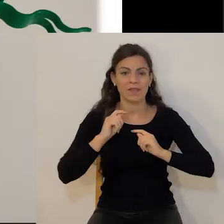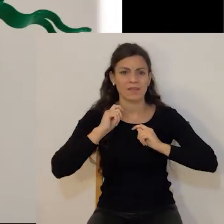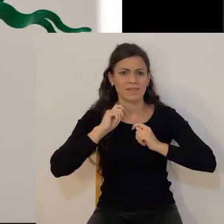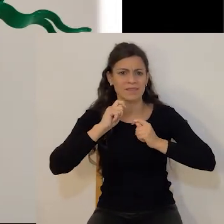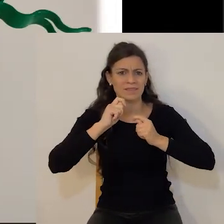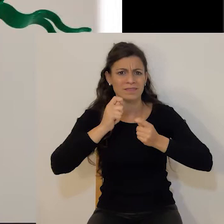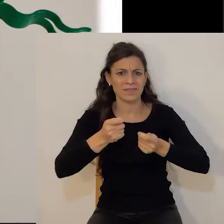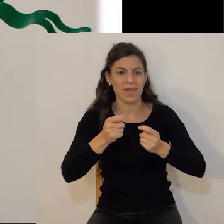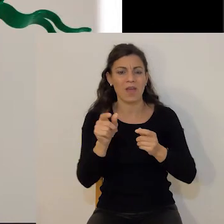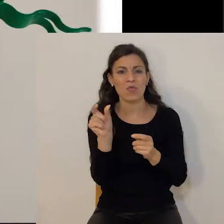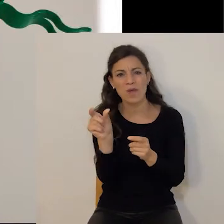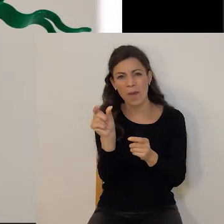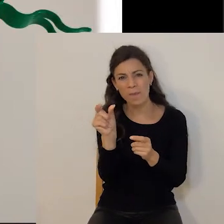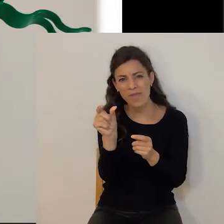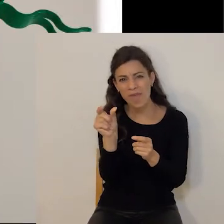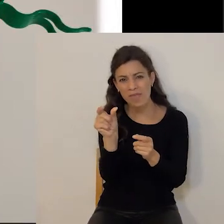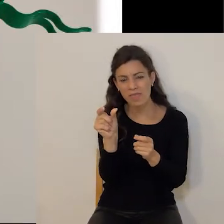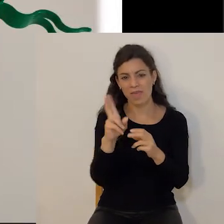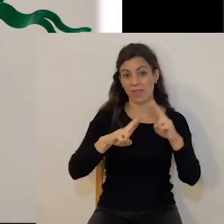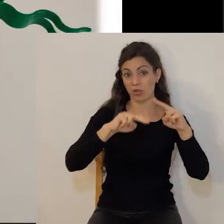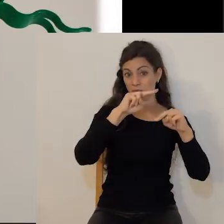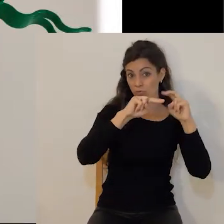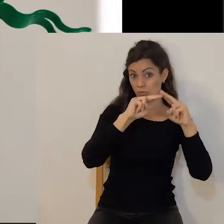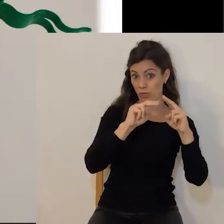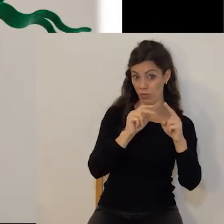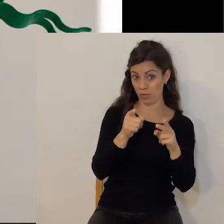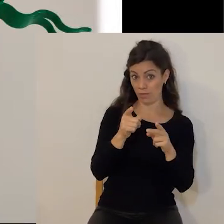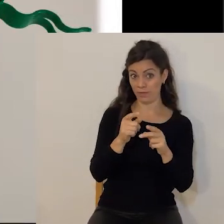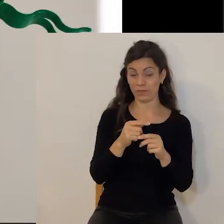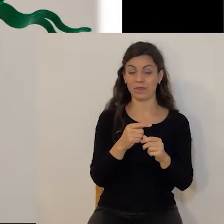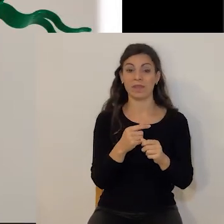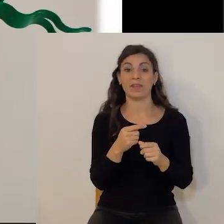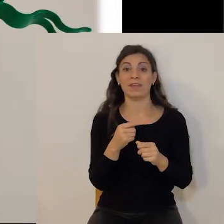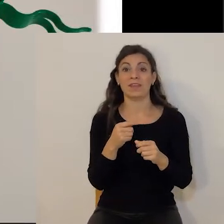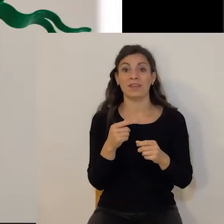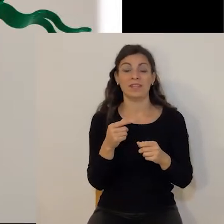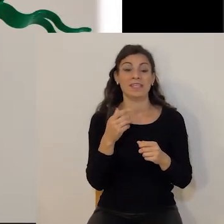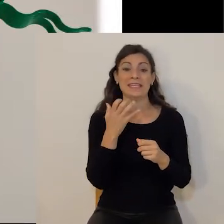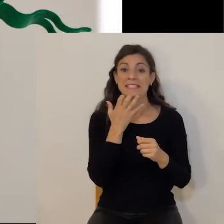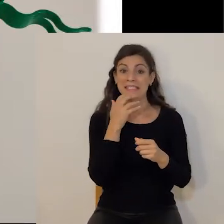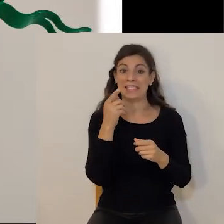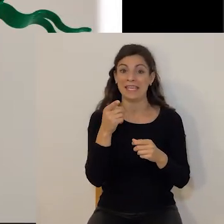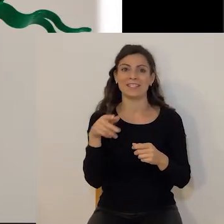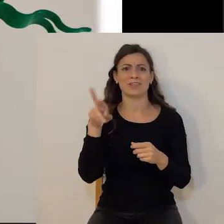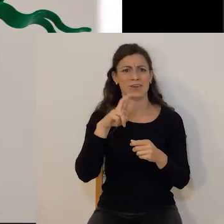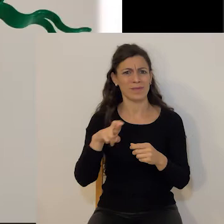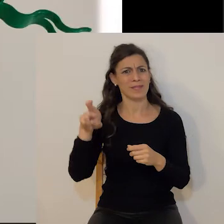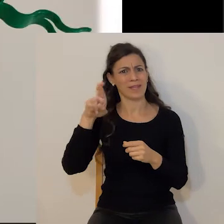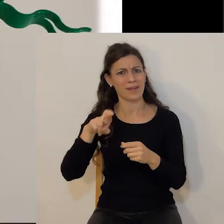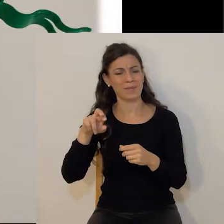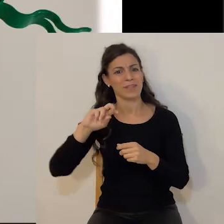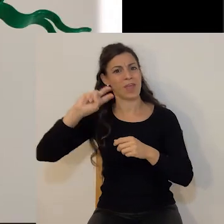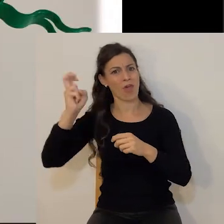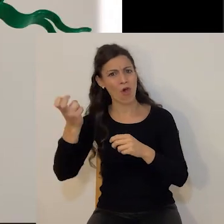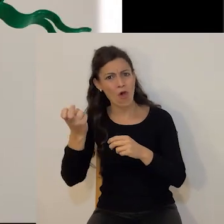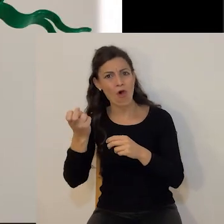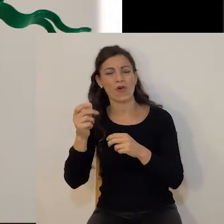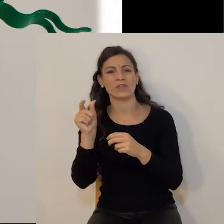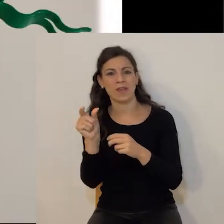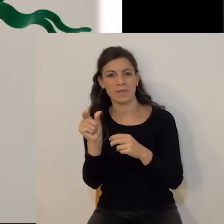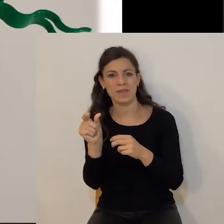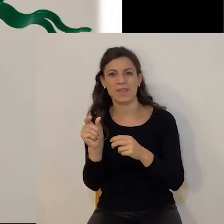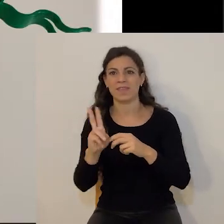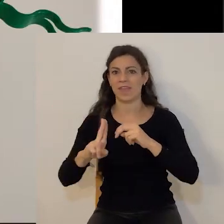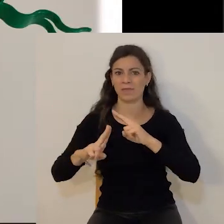de Lego o de construcción y que cada vez que repita eso, otra pieza y que se vayan